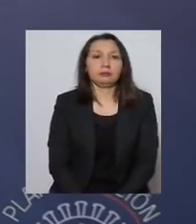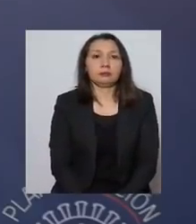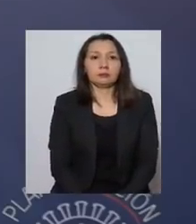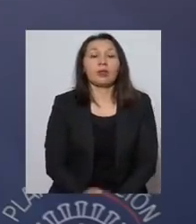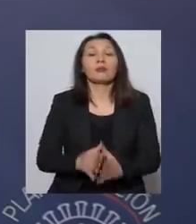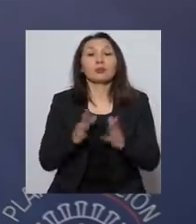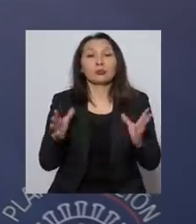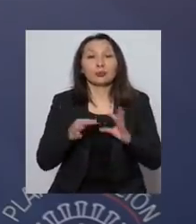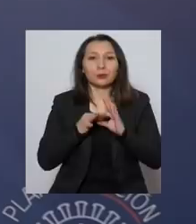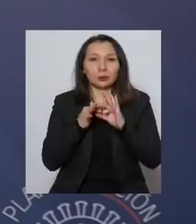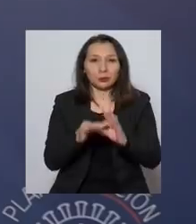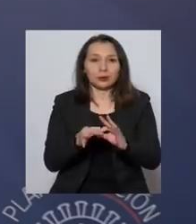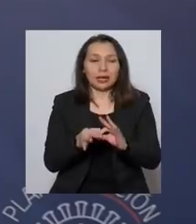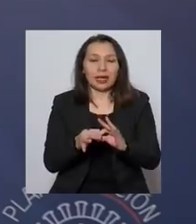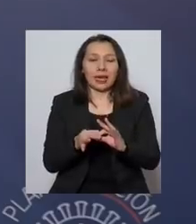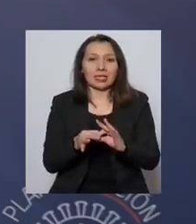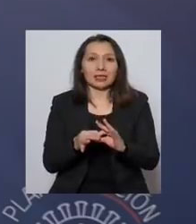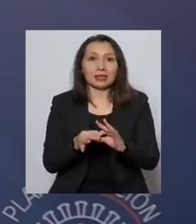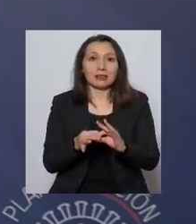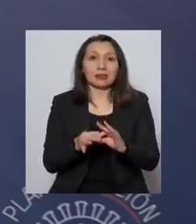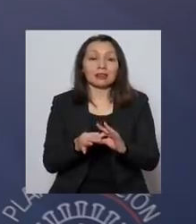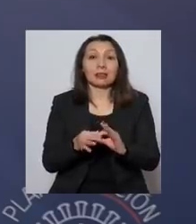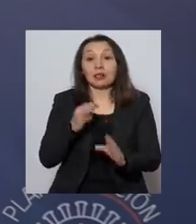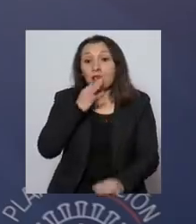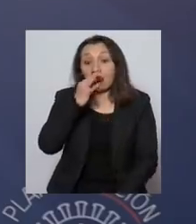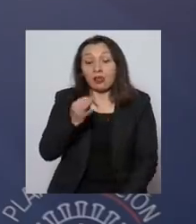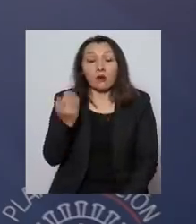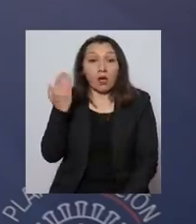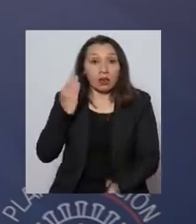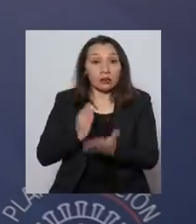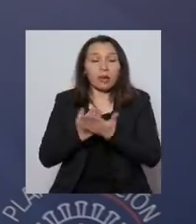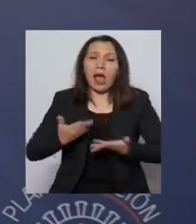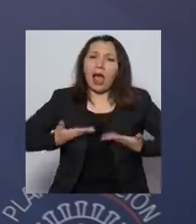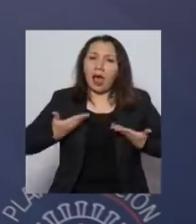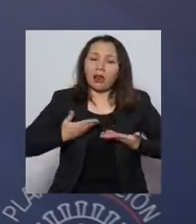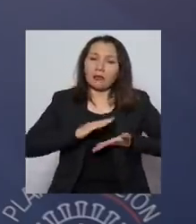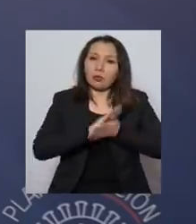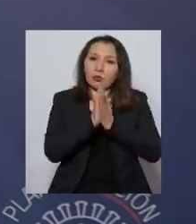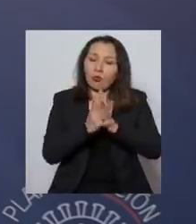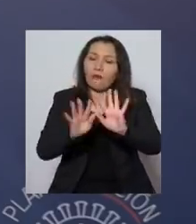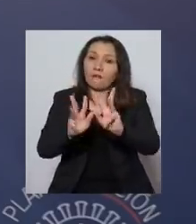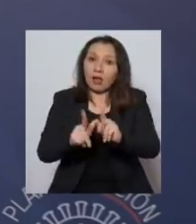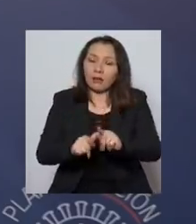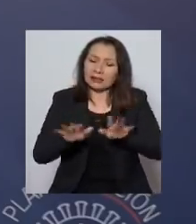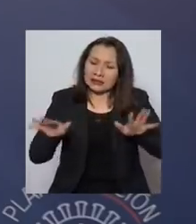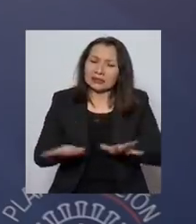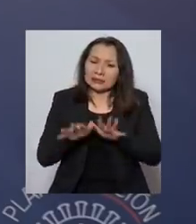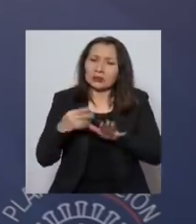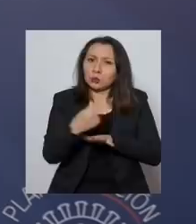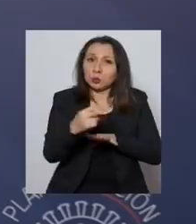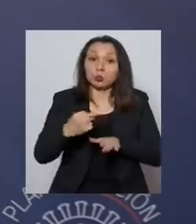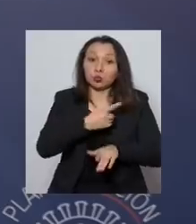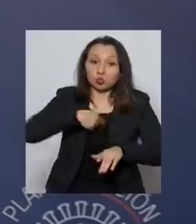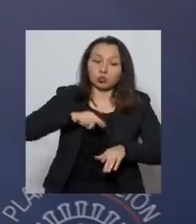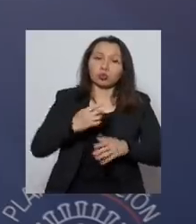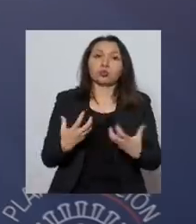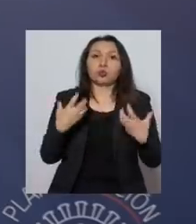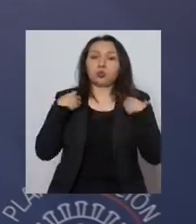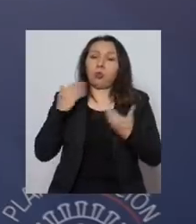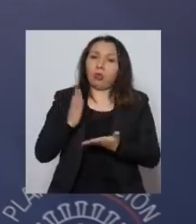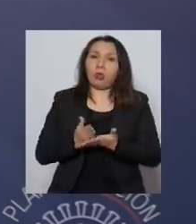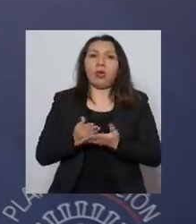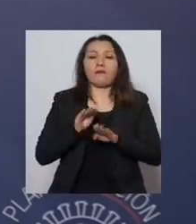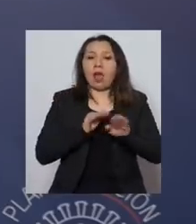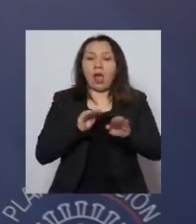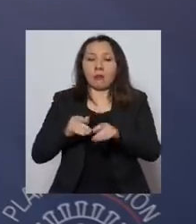¿Ok? Muchas gracias. lo que decía al principio, ánimo a todas las familias, se están sacando la mugre, nosotros con nuestro deber cumplimos